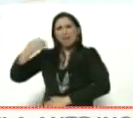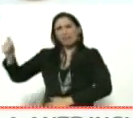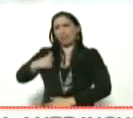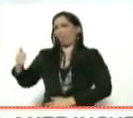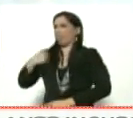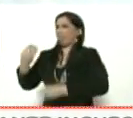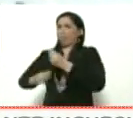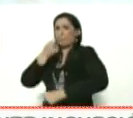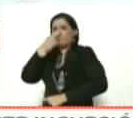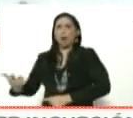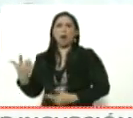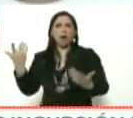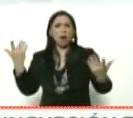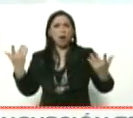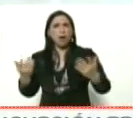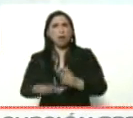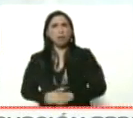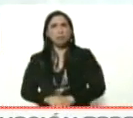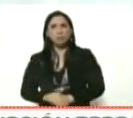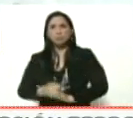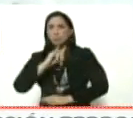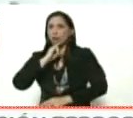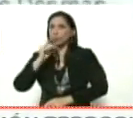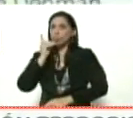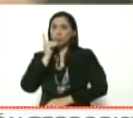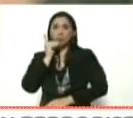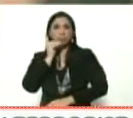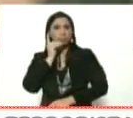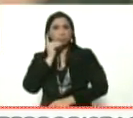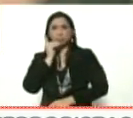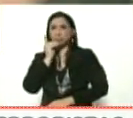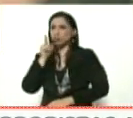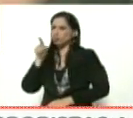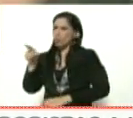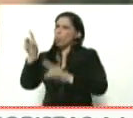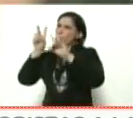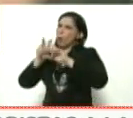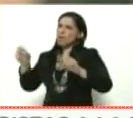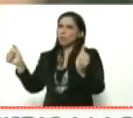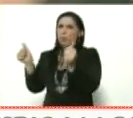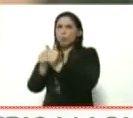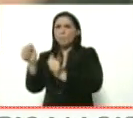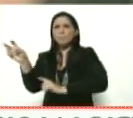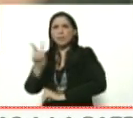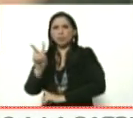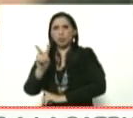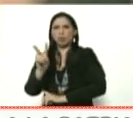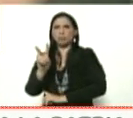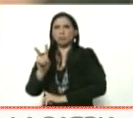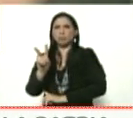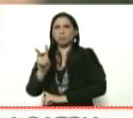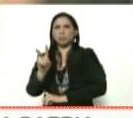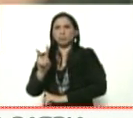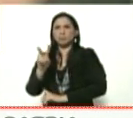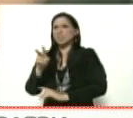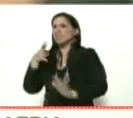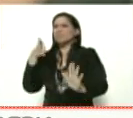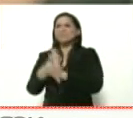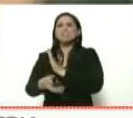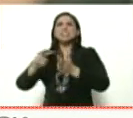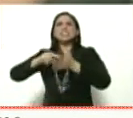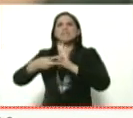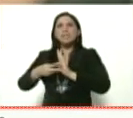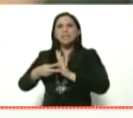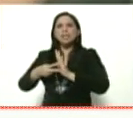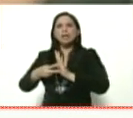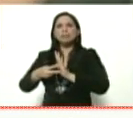sea. Iván Duque averigua con venezolanos qué significa lo siguiente. Iván